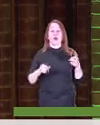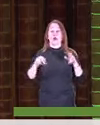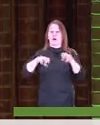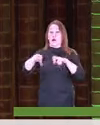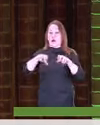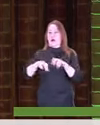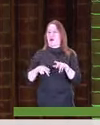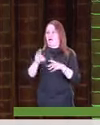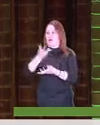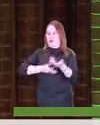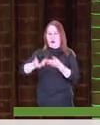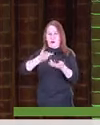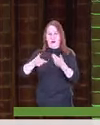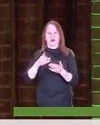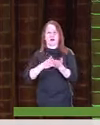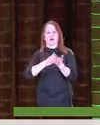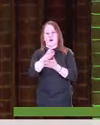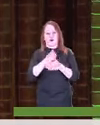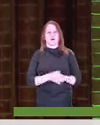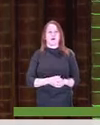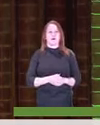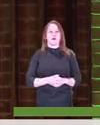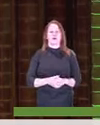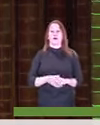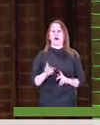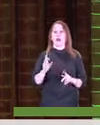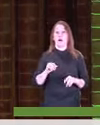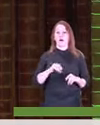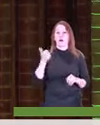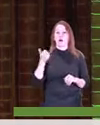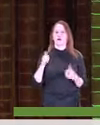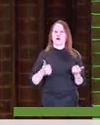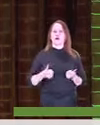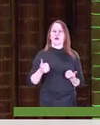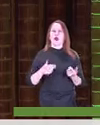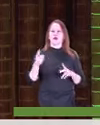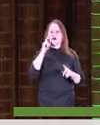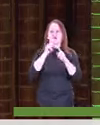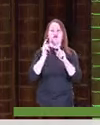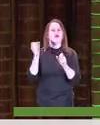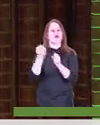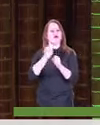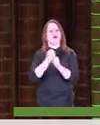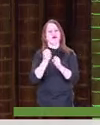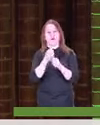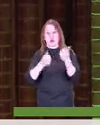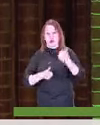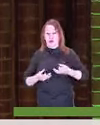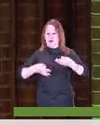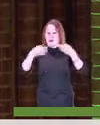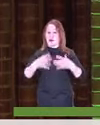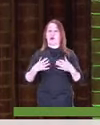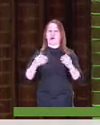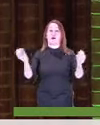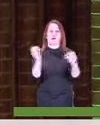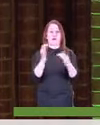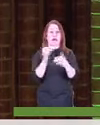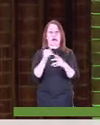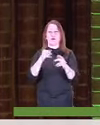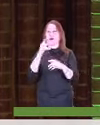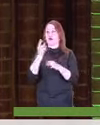compartida y a la movilidad sostenible. Entre otras también, para lograr trabajar en algo fundamental, que es la seguridad vial para nuestros